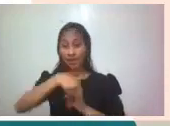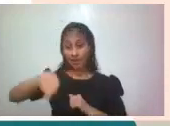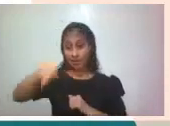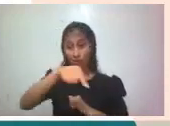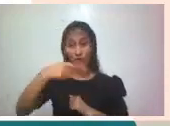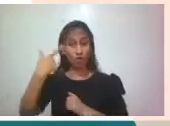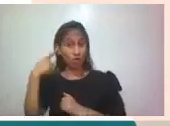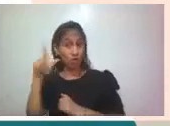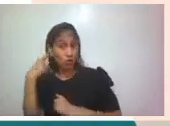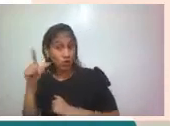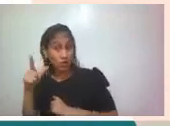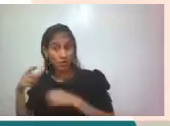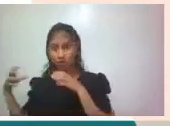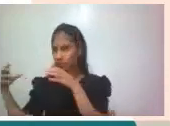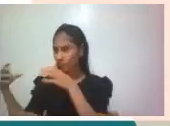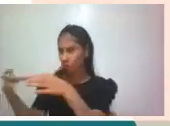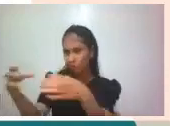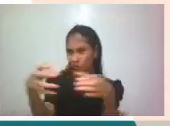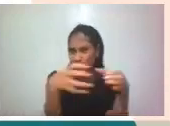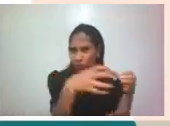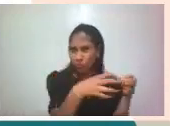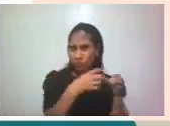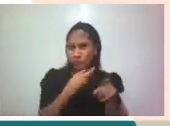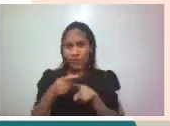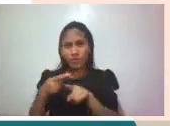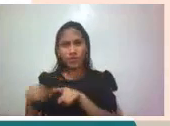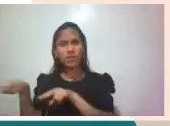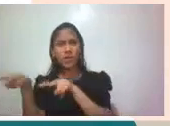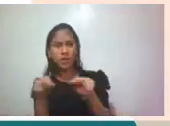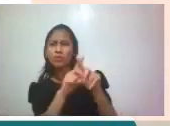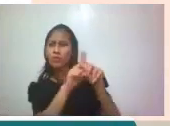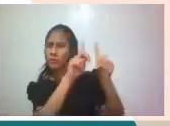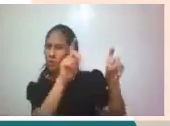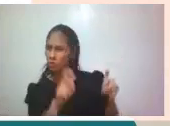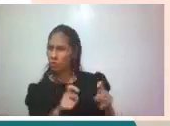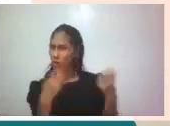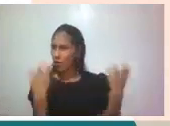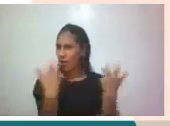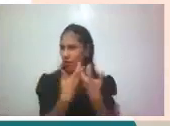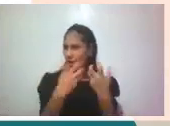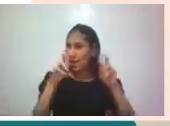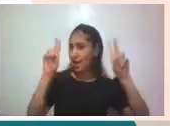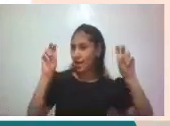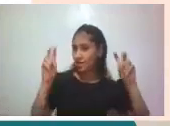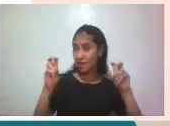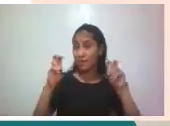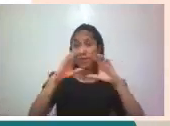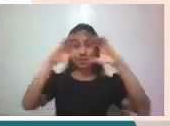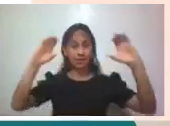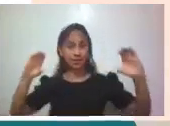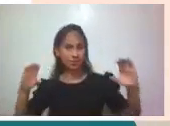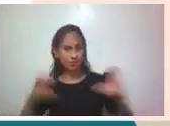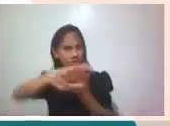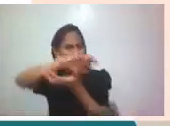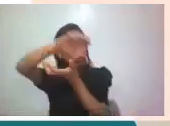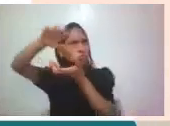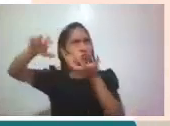nacionales manifestaron el interés por conocer acerca de la certificación ambiental y qué era el estudio de impacto ambiental